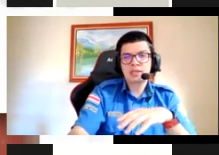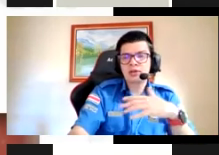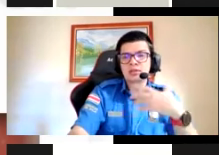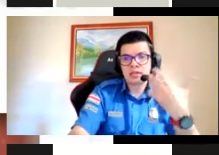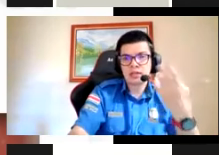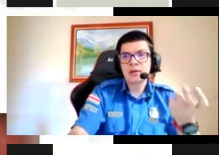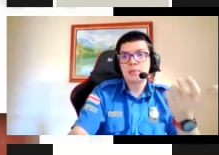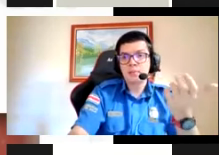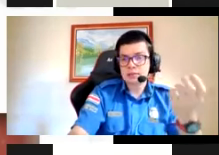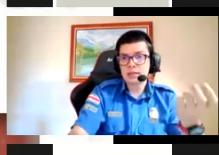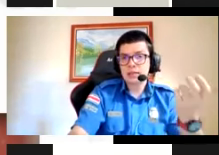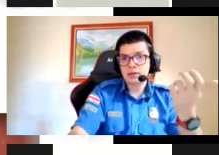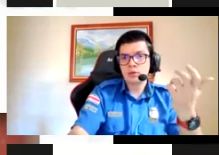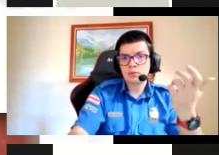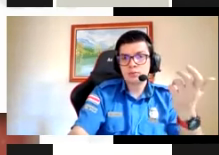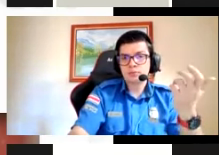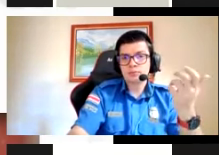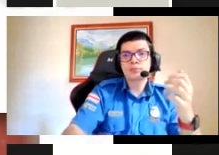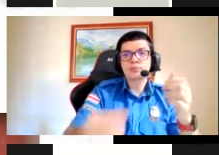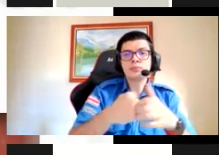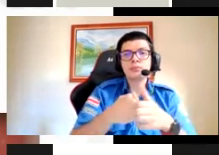al interior? Sí, bastante común.